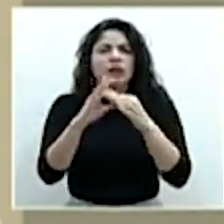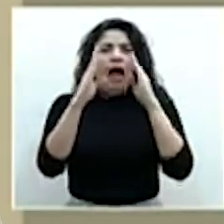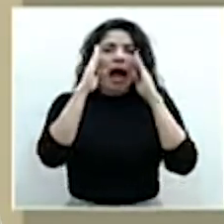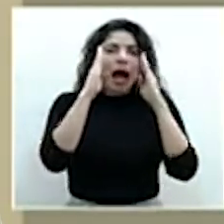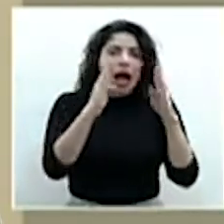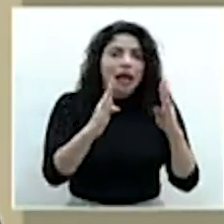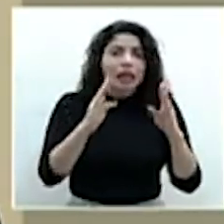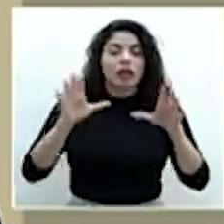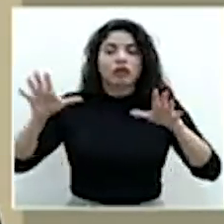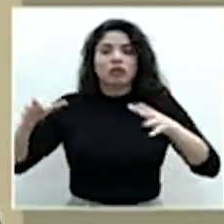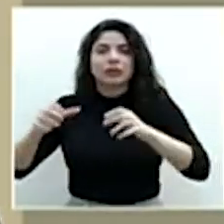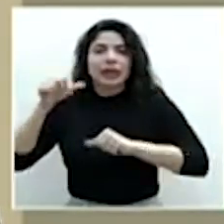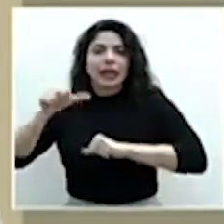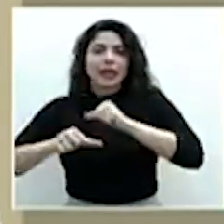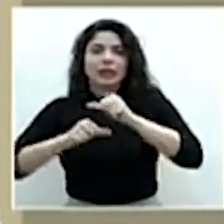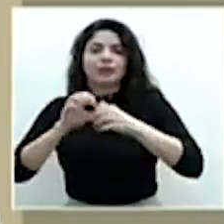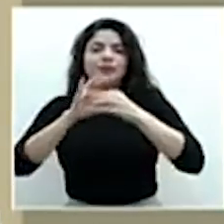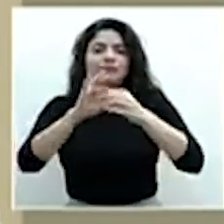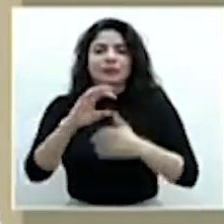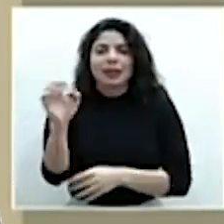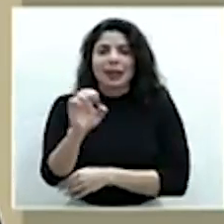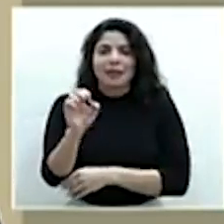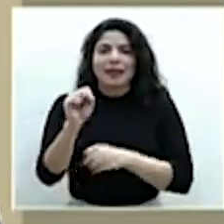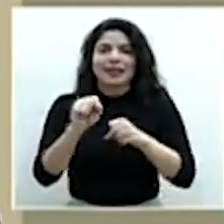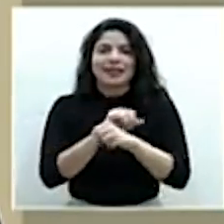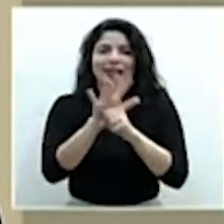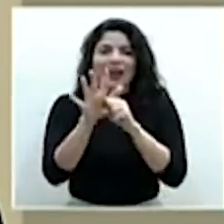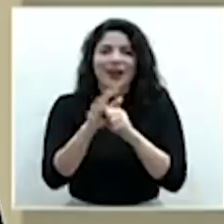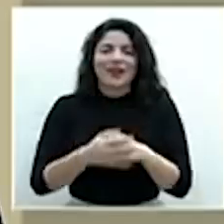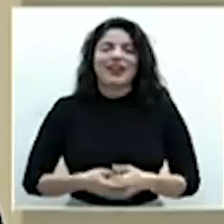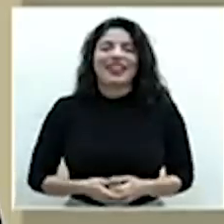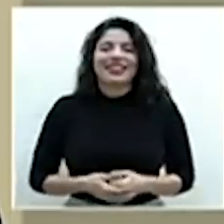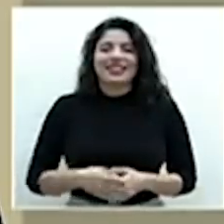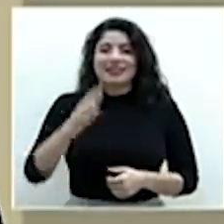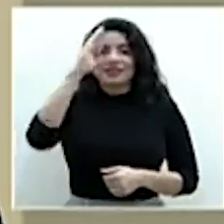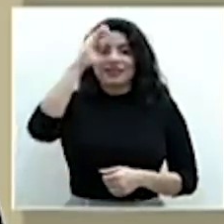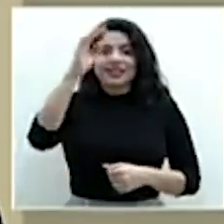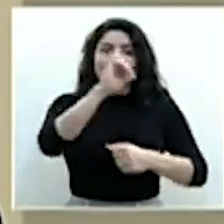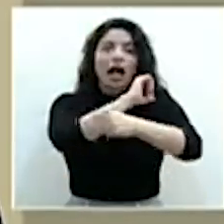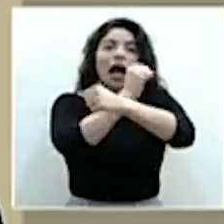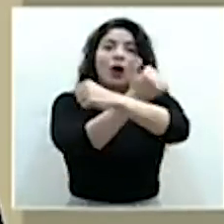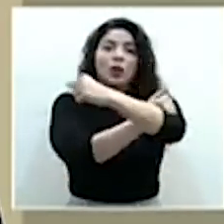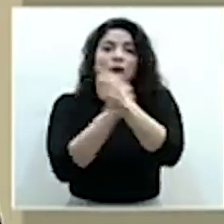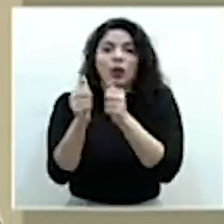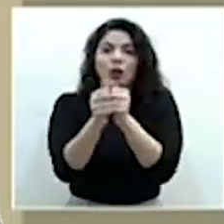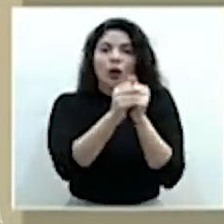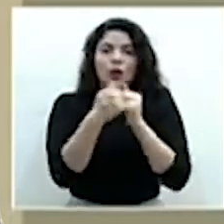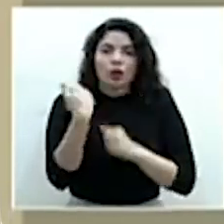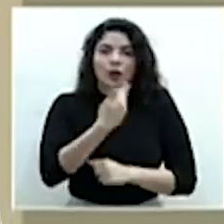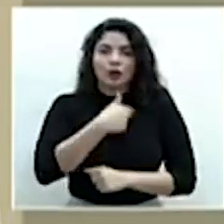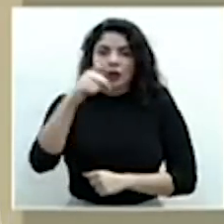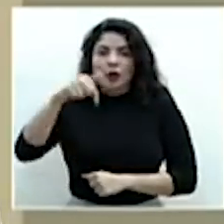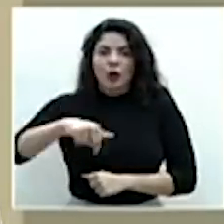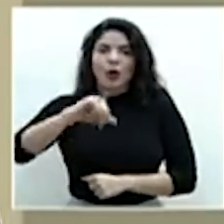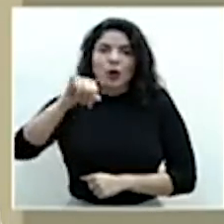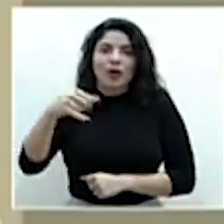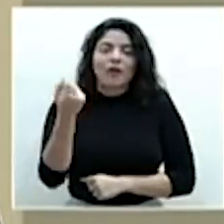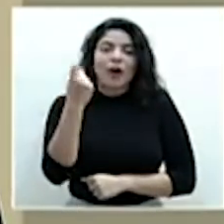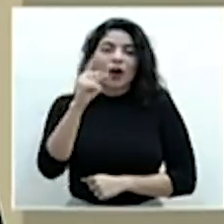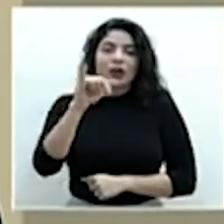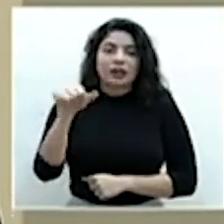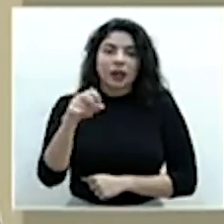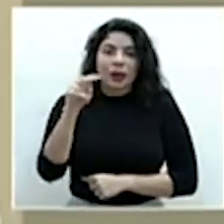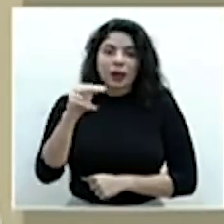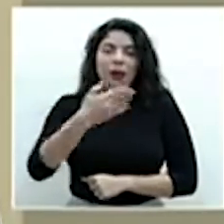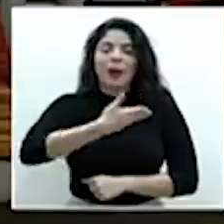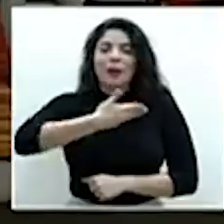y esfuerzos conjuntos para enfrentar la emergencia por el COVID-19. Saludamos a las autoridades que nos acompañan este jueves 11 de junio,